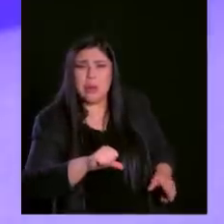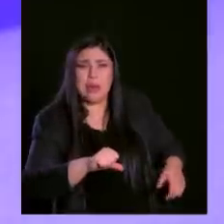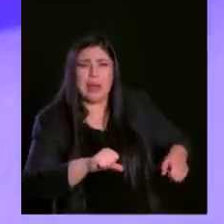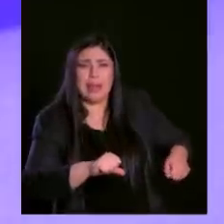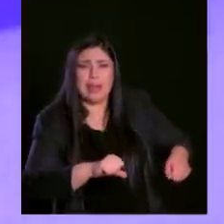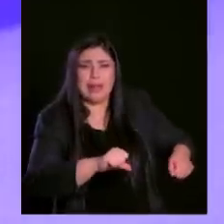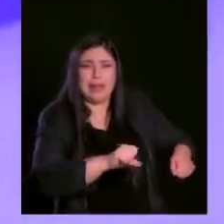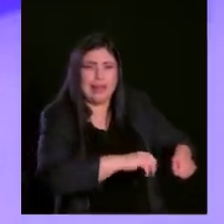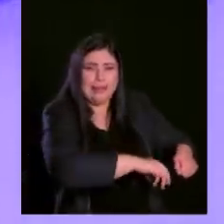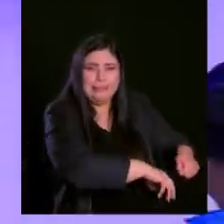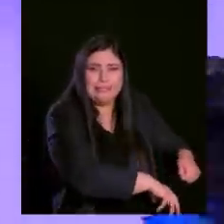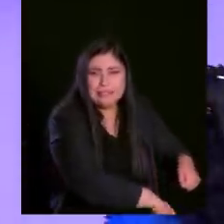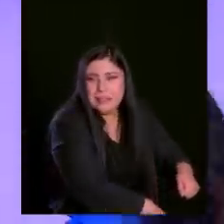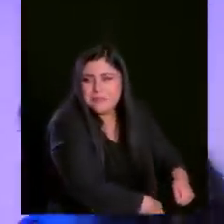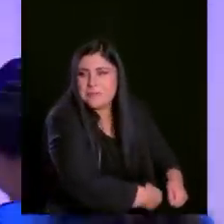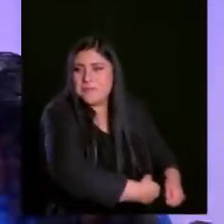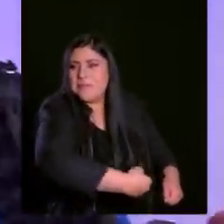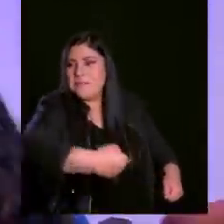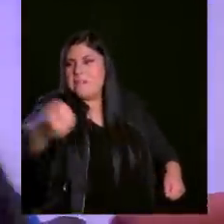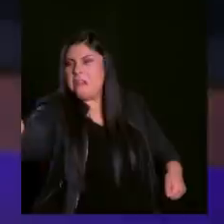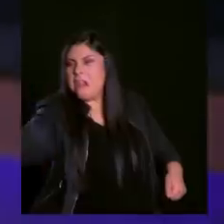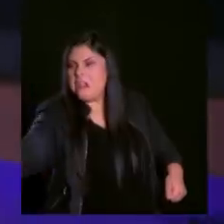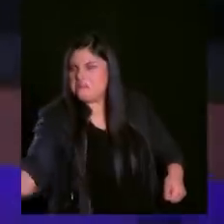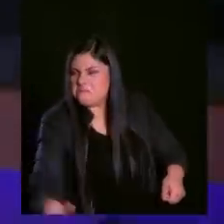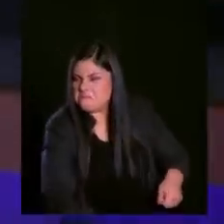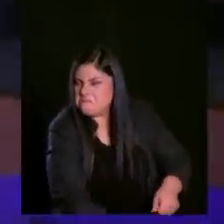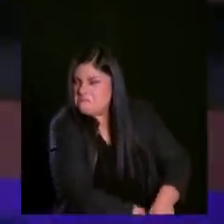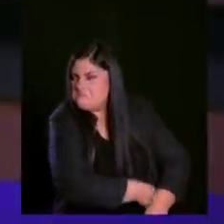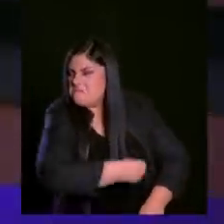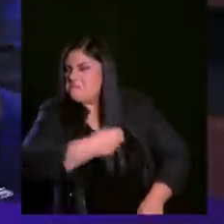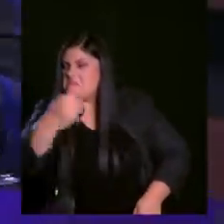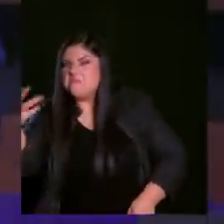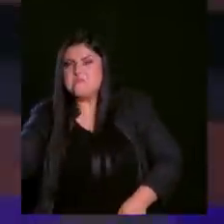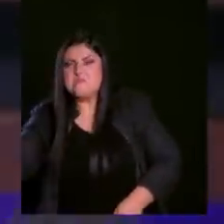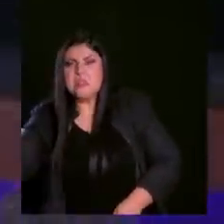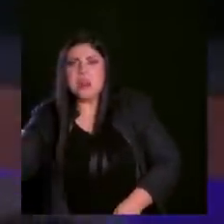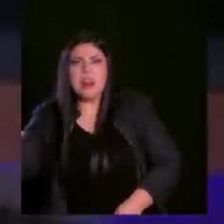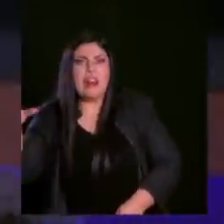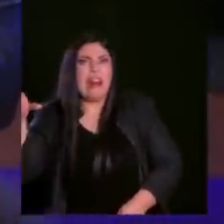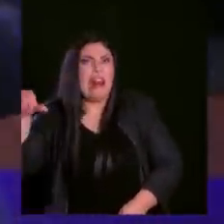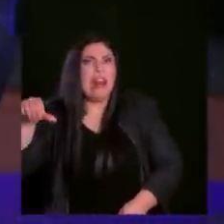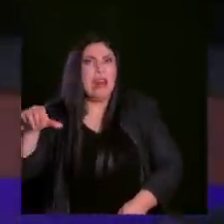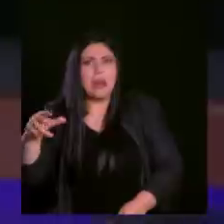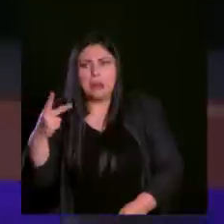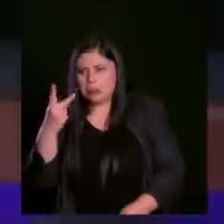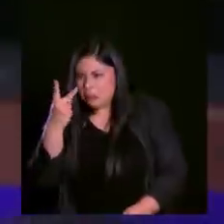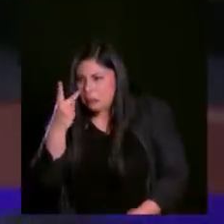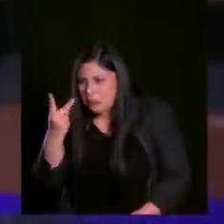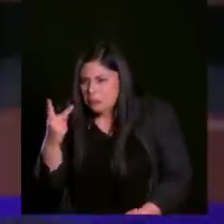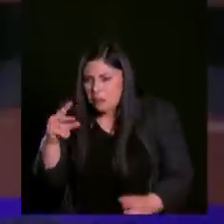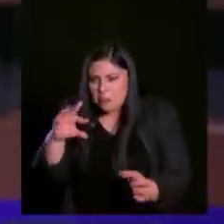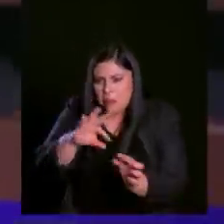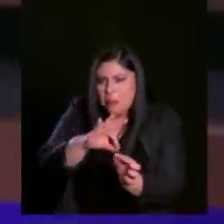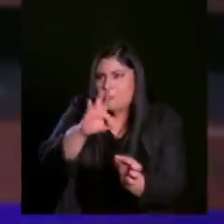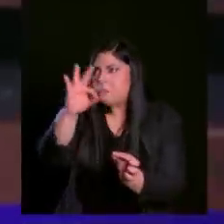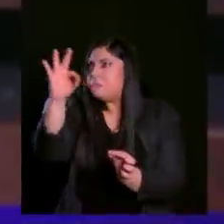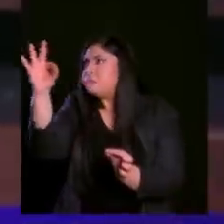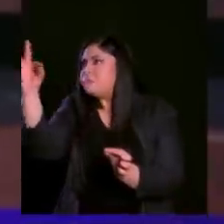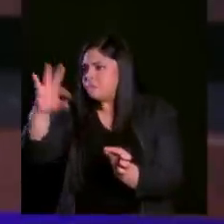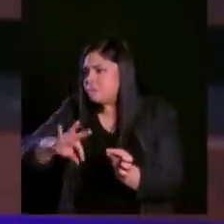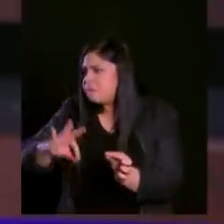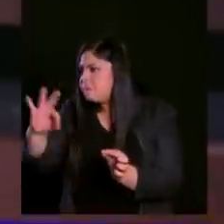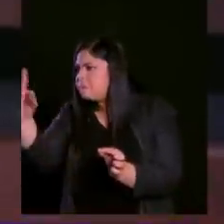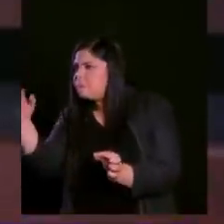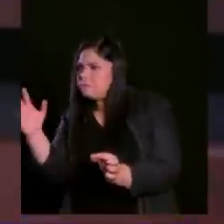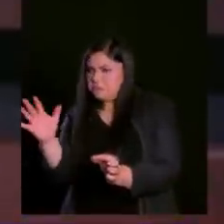sale algo tenía que tener de oficina pero entonces lo que le quiero decir que son muy iguales usted pone una espiga a la parte a la otra y no es muy difícil